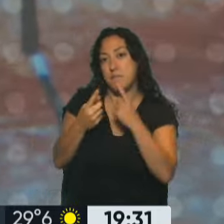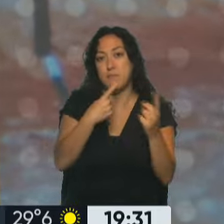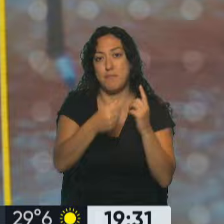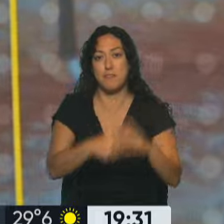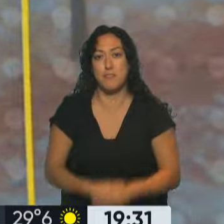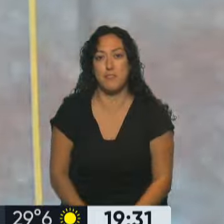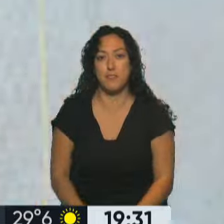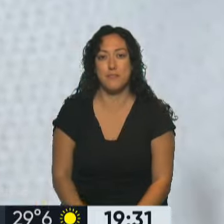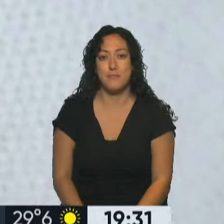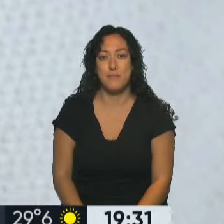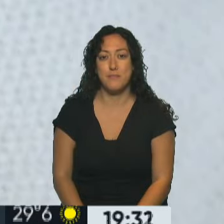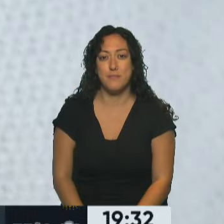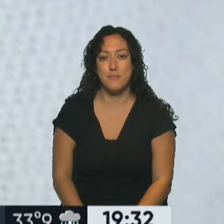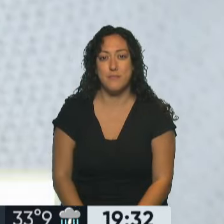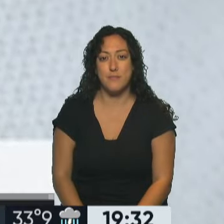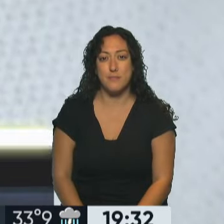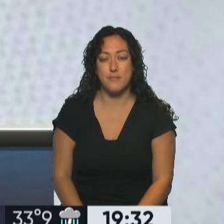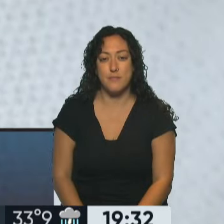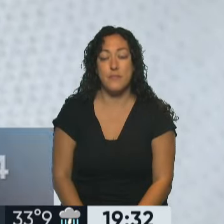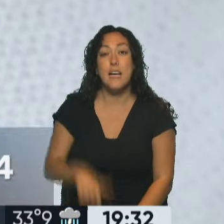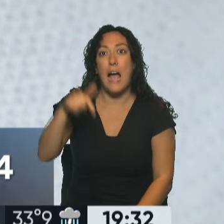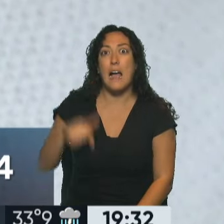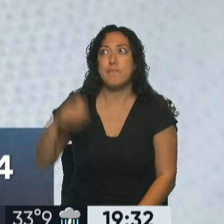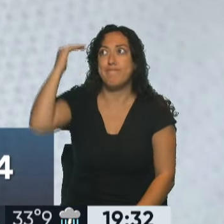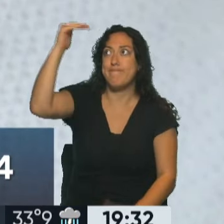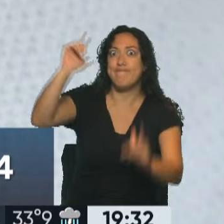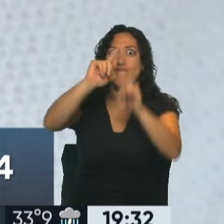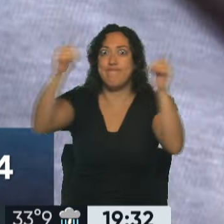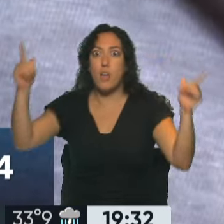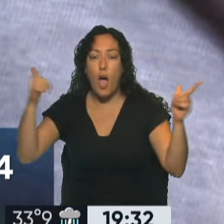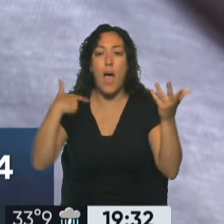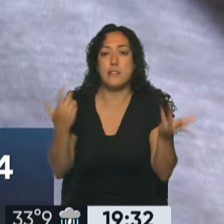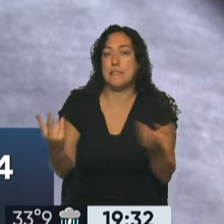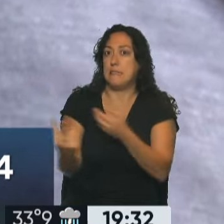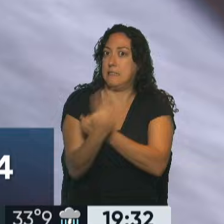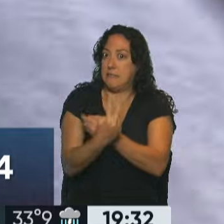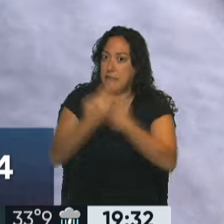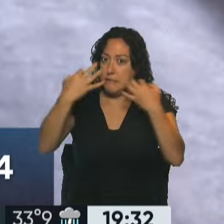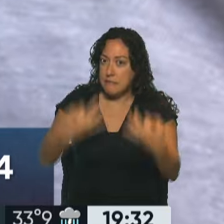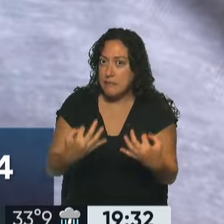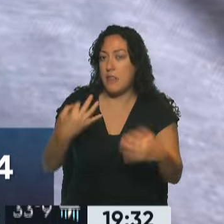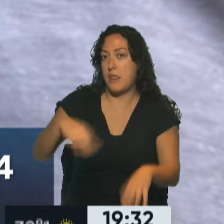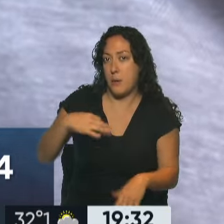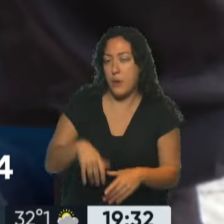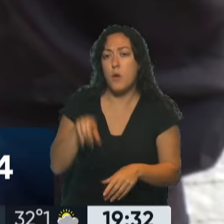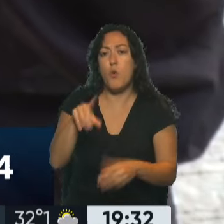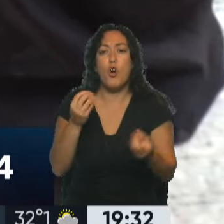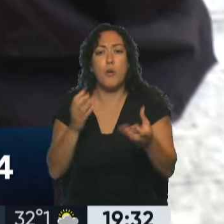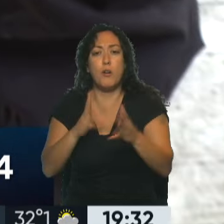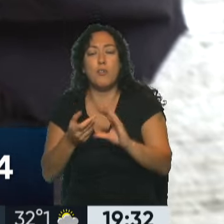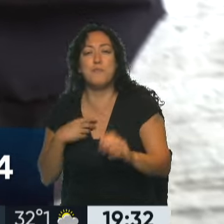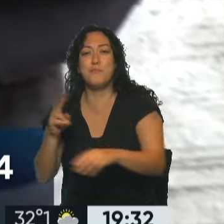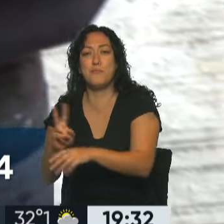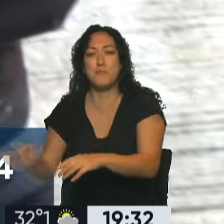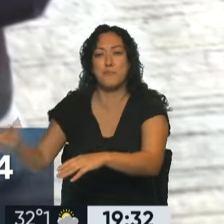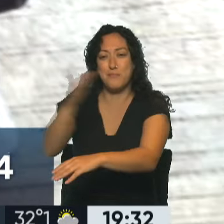precisamente la realidad estamos al aire libre y hay que cuidarse mucho Vos cómo hacés este preven se te ve